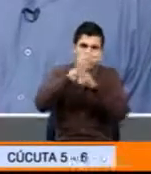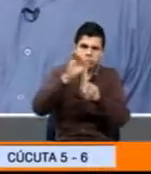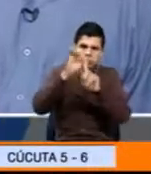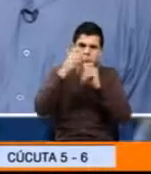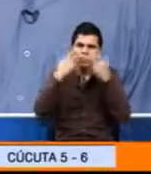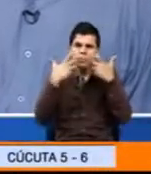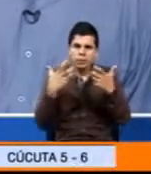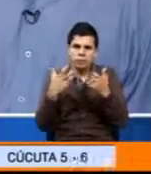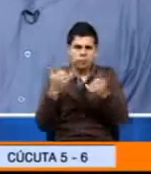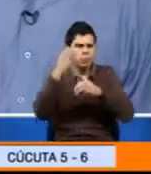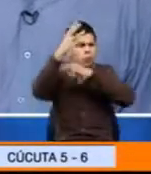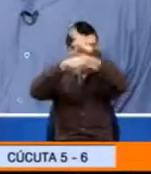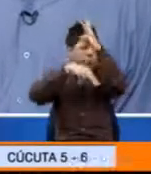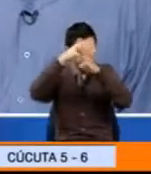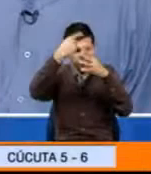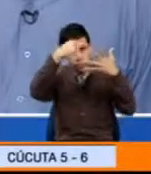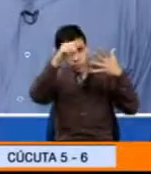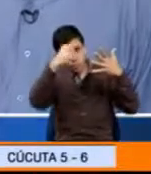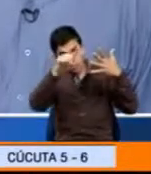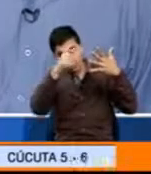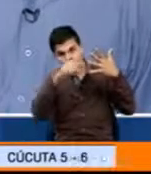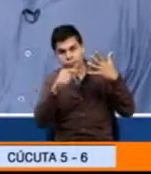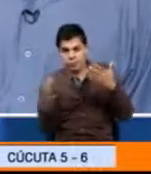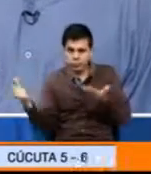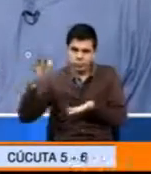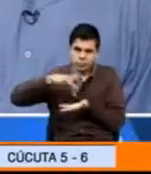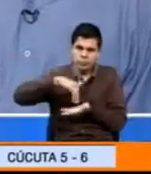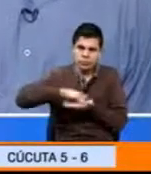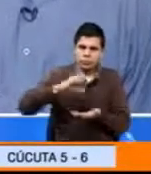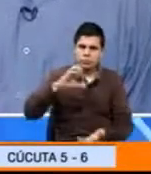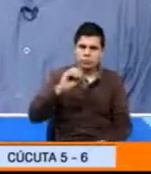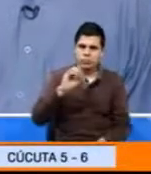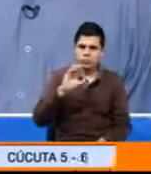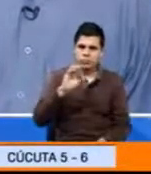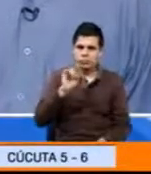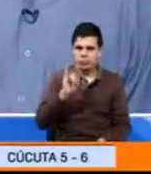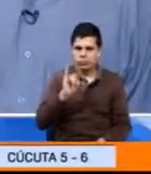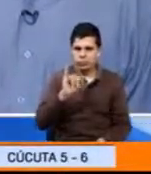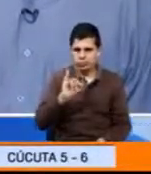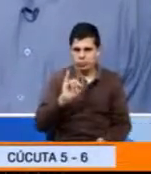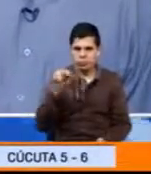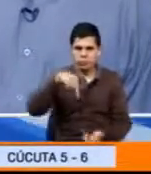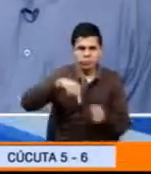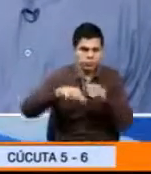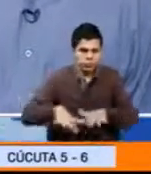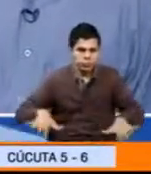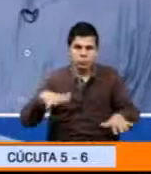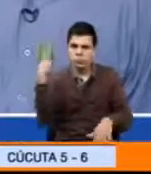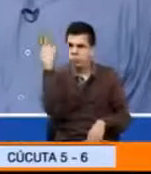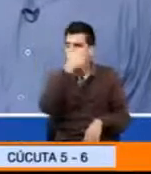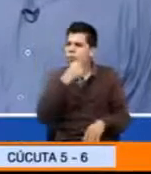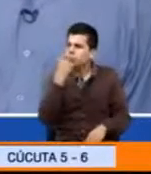mundo se están ofreciendo paquetes turísticos para venir al Parque del Cocuy, a conocer los paisajes y la